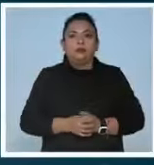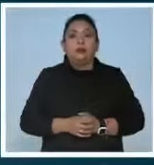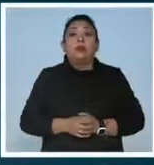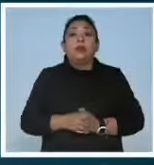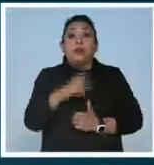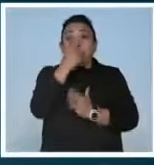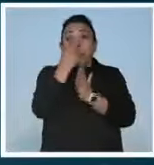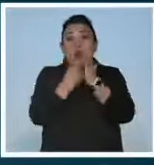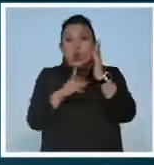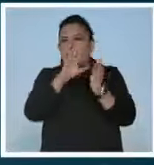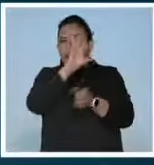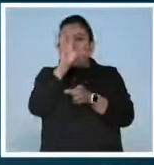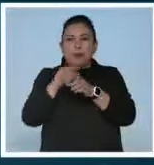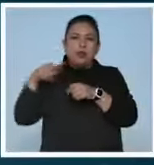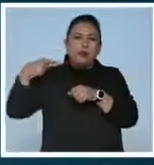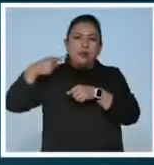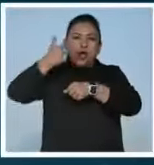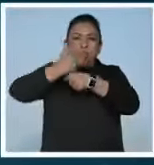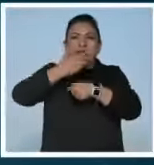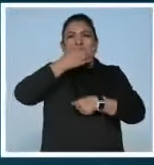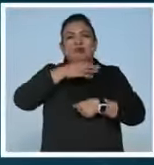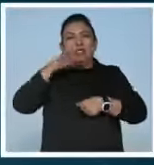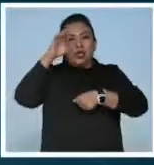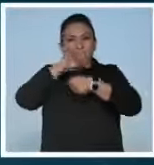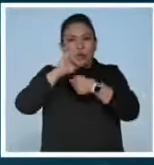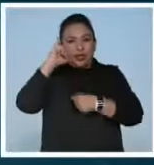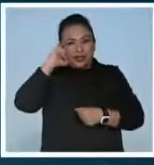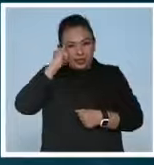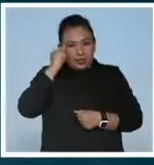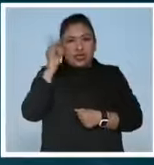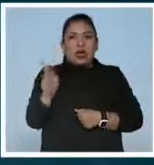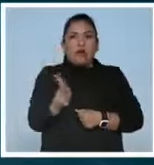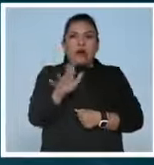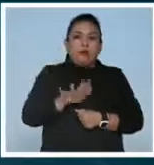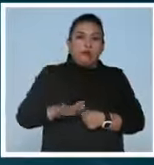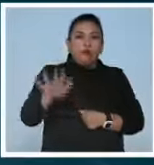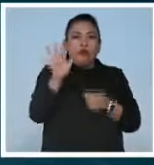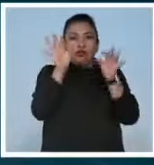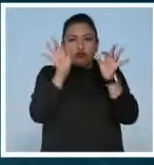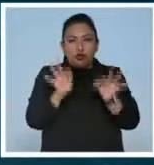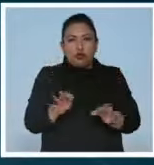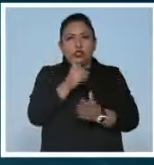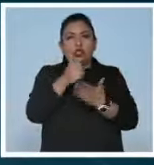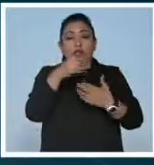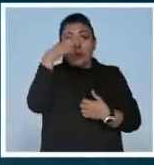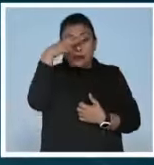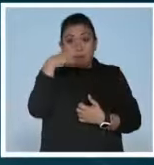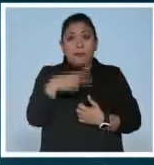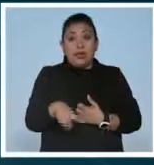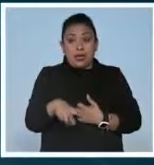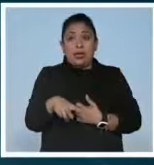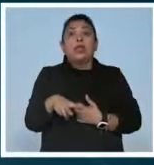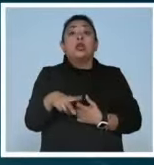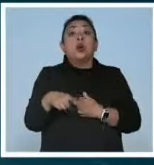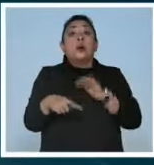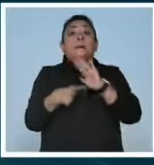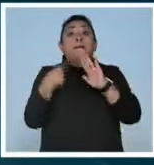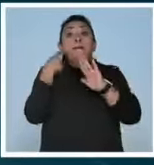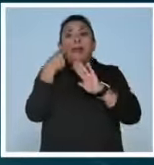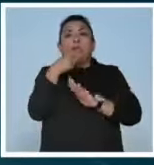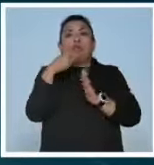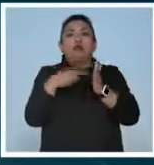El programa completo de la octava edición de la Fiesta de las Culturas Indígenas, Pueblos y Barrios Originarios de la Ciudad de México está disponible en el